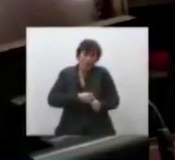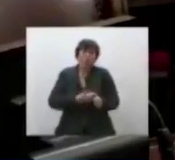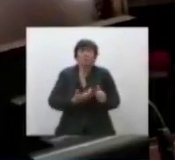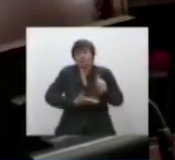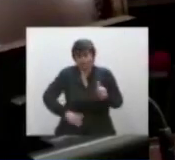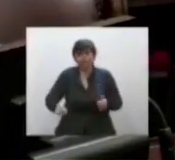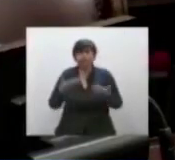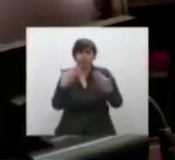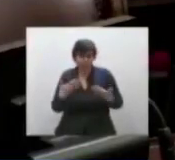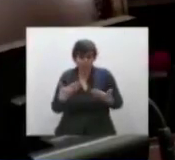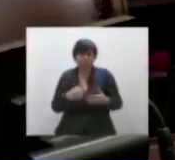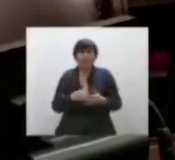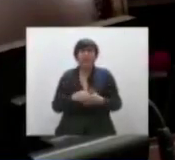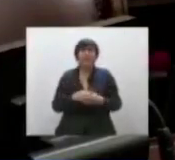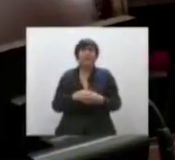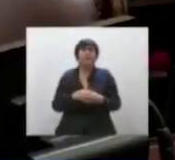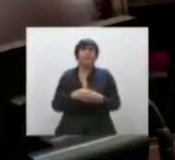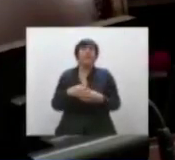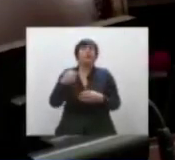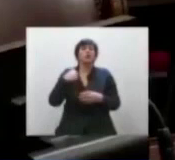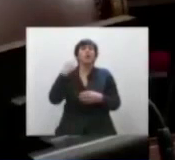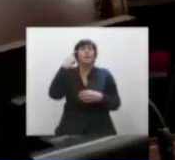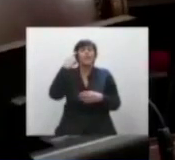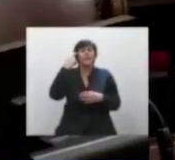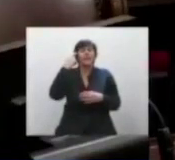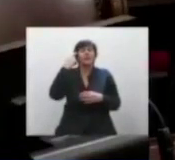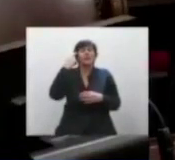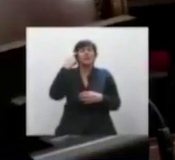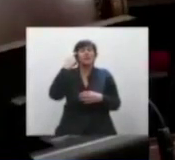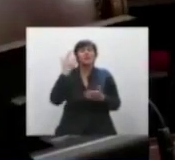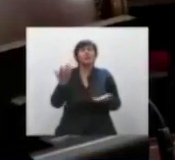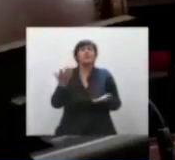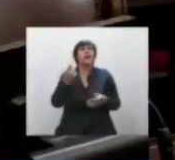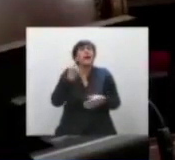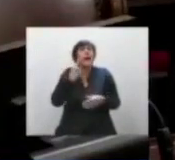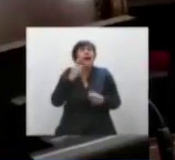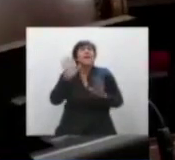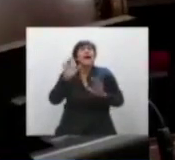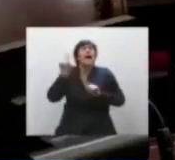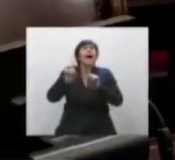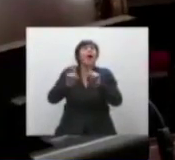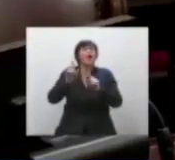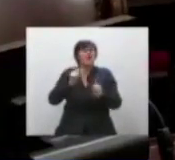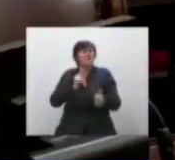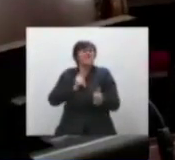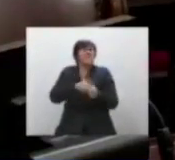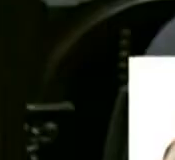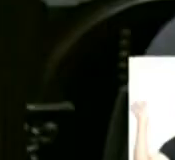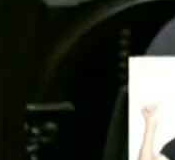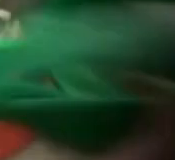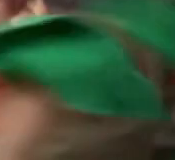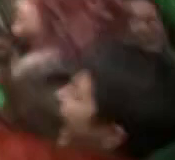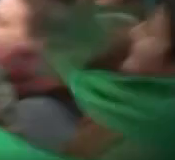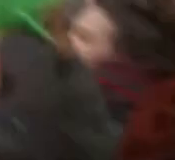votaron eso, que no era cambiar algo nada. Algo que ya está aplicado. Entonces, lo que te quiero decir, esta gente que rechaza, sí, va por más, y eso, sí, es lo peligroso.